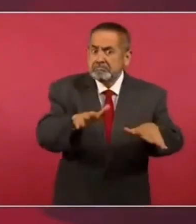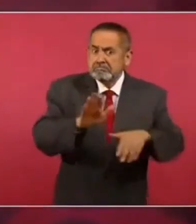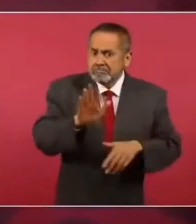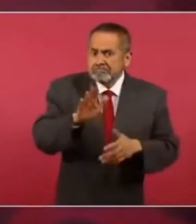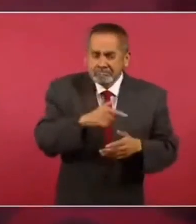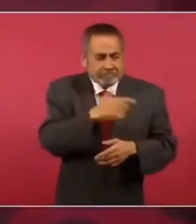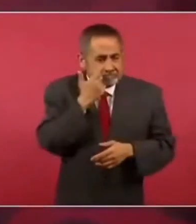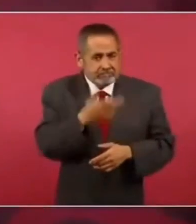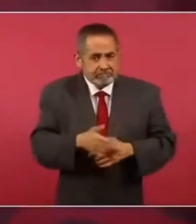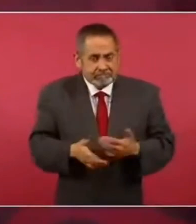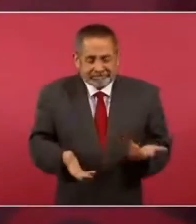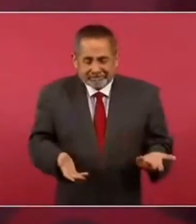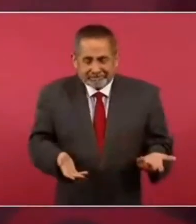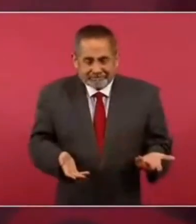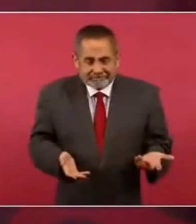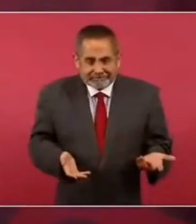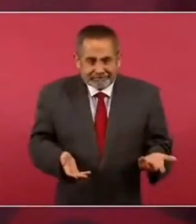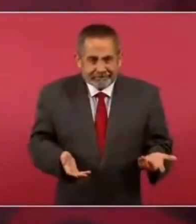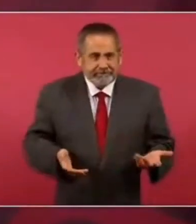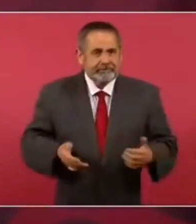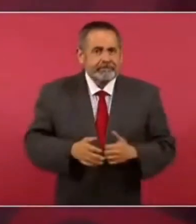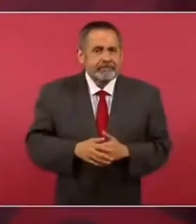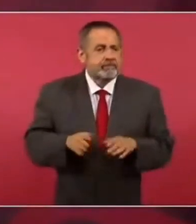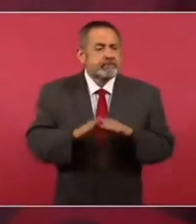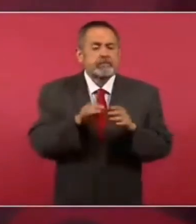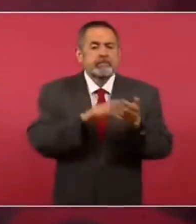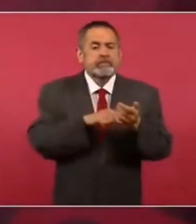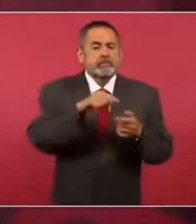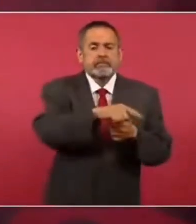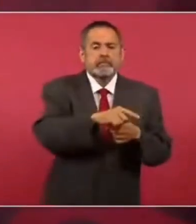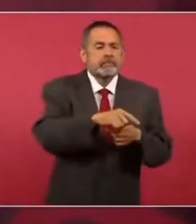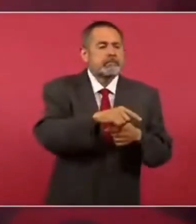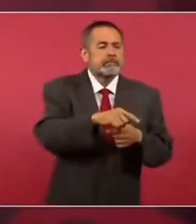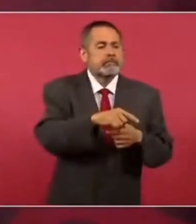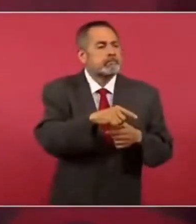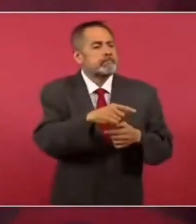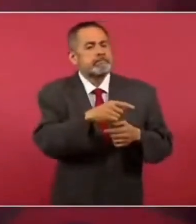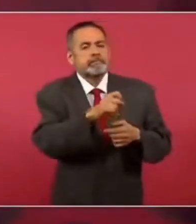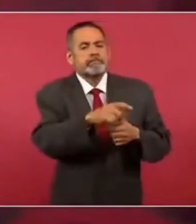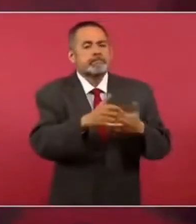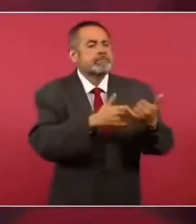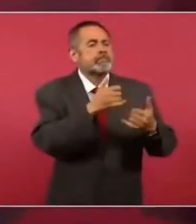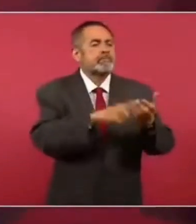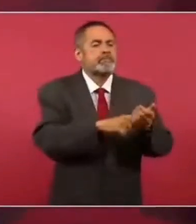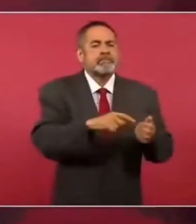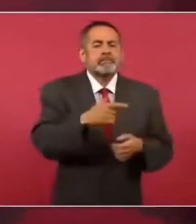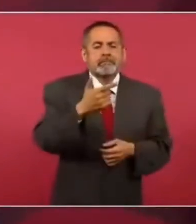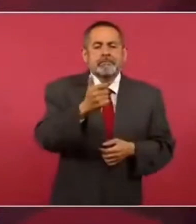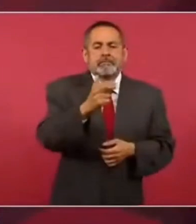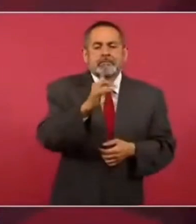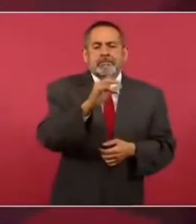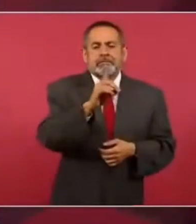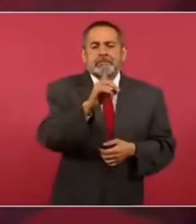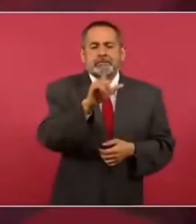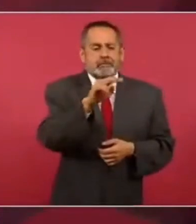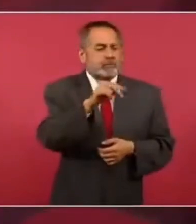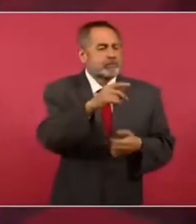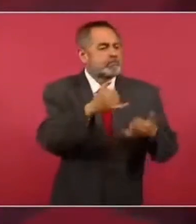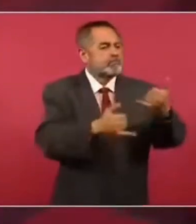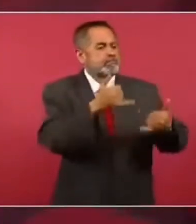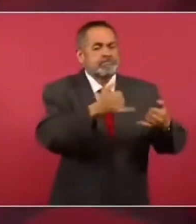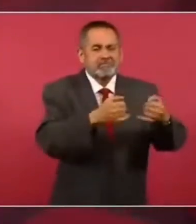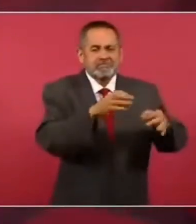No, y lo que hicieron cuando están juzgando a García Luna, el mismo día